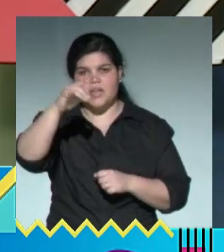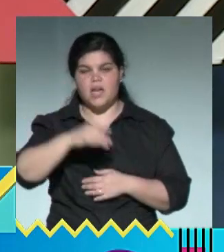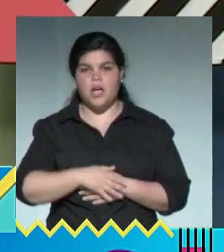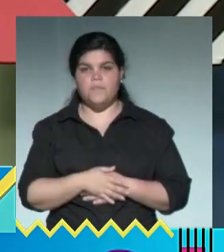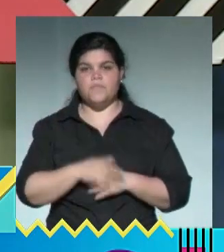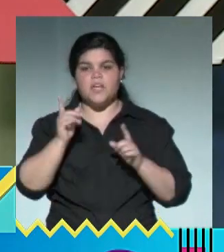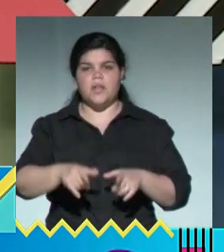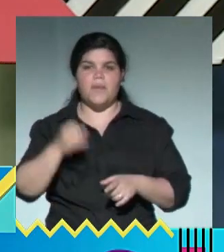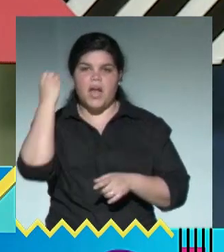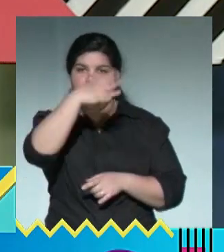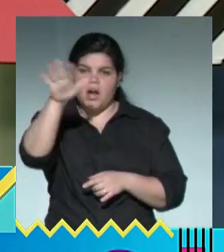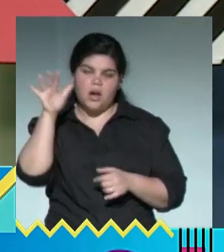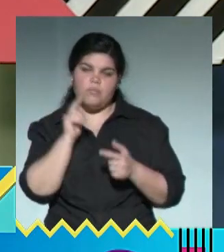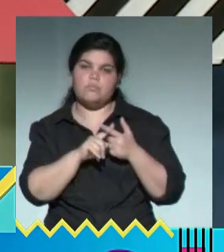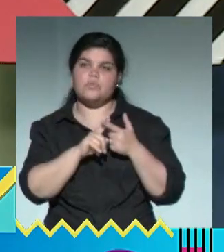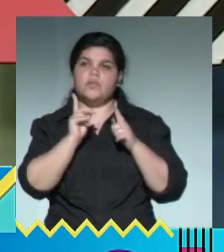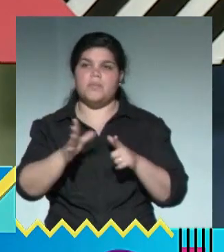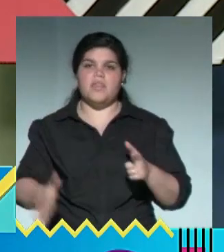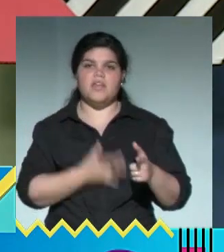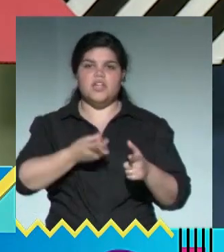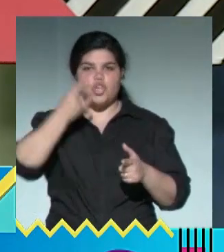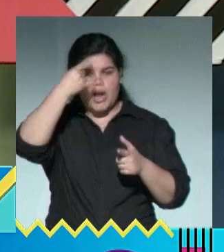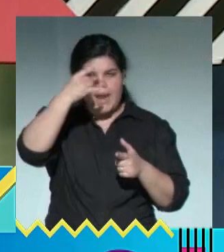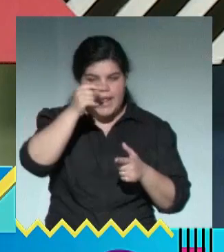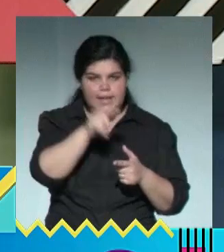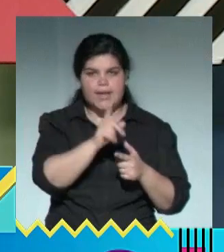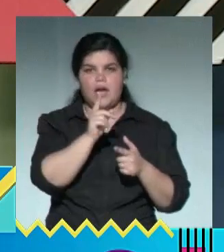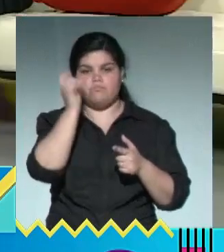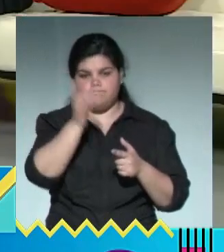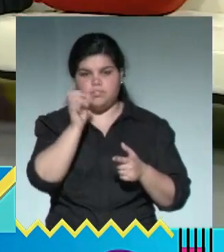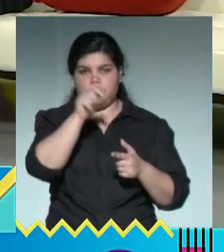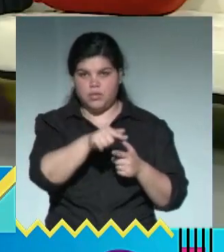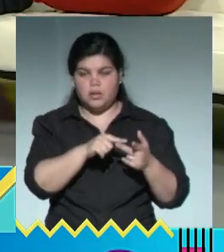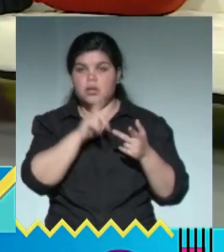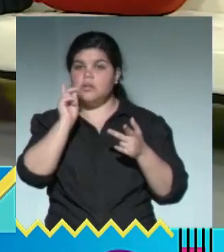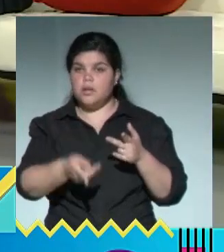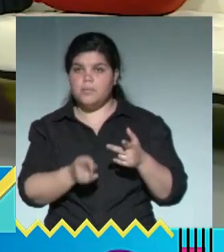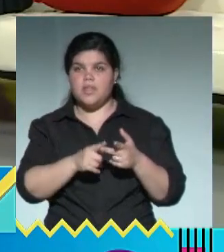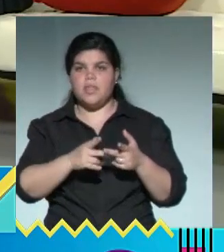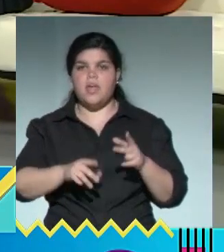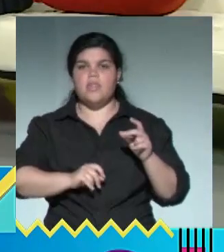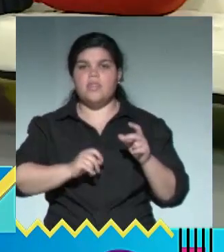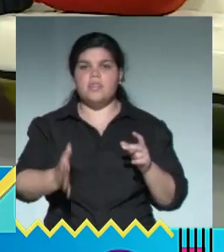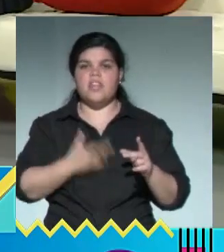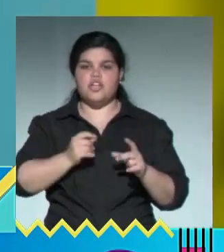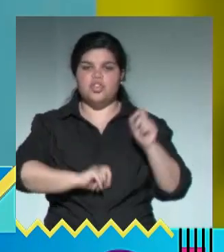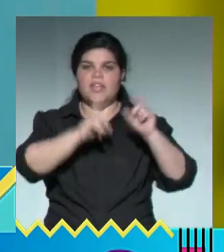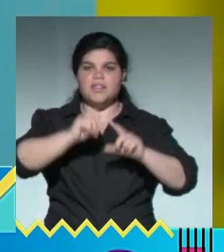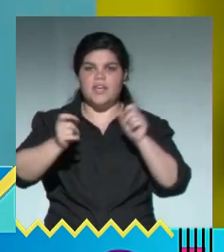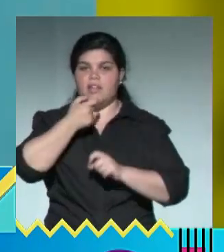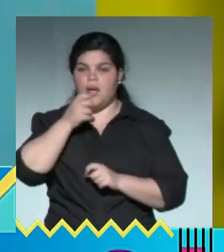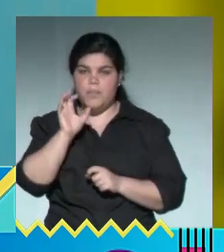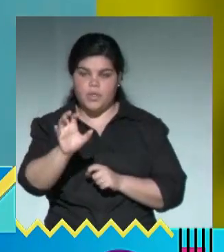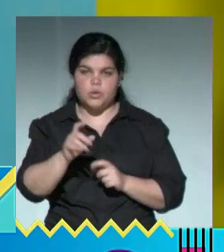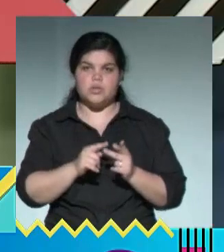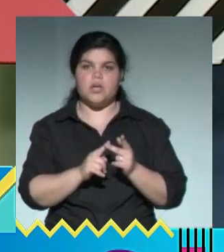y Agricultura, con la Dirección de Ganadería en particular, con la Dirección de Estadística de la provincia, con quienes mientras